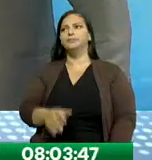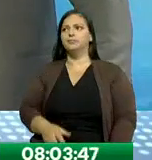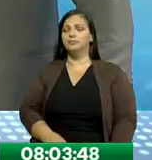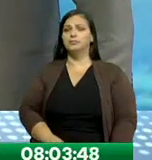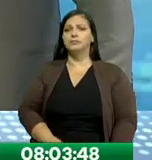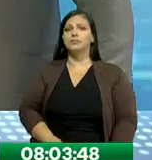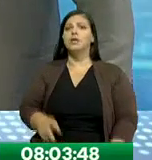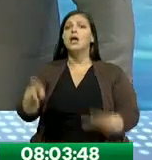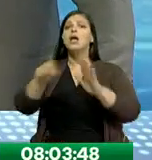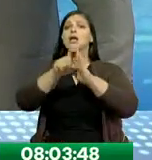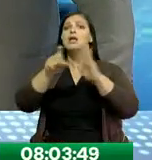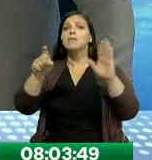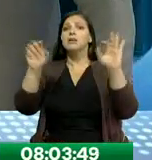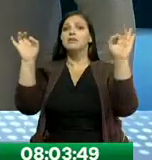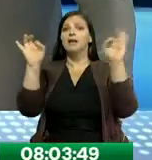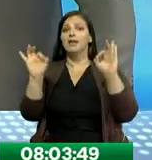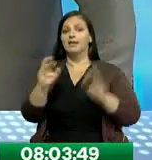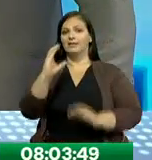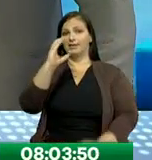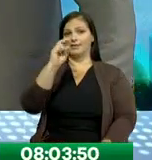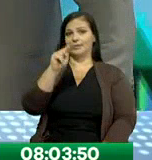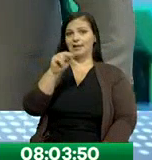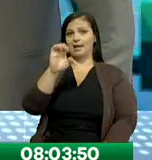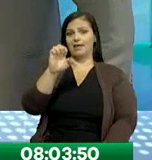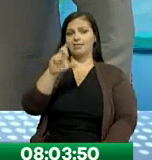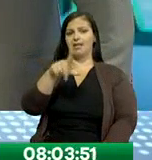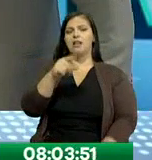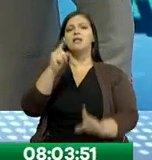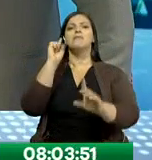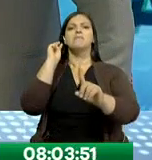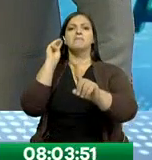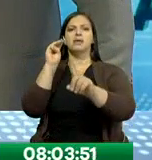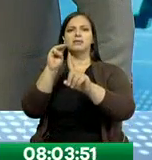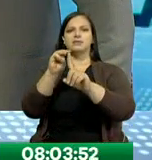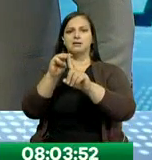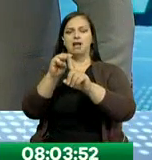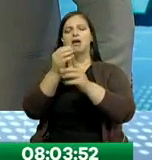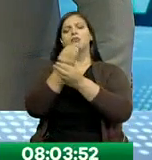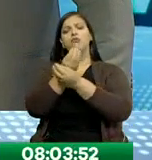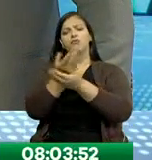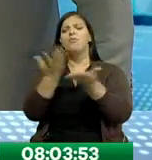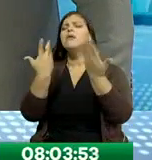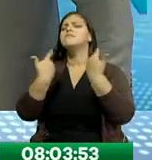somos gente honesta y decente, te devolvemos 42 centavos.